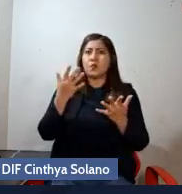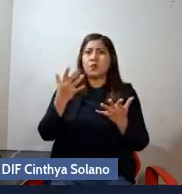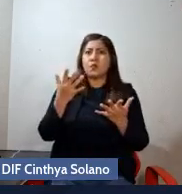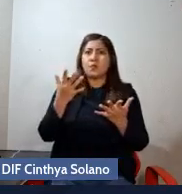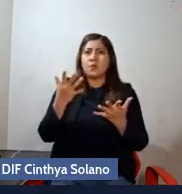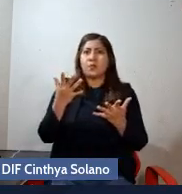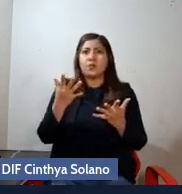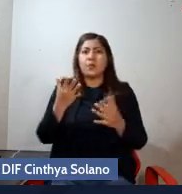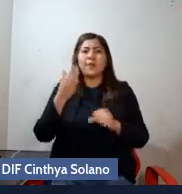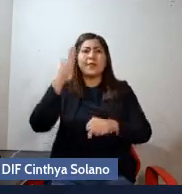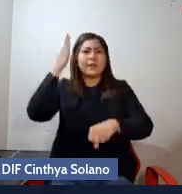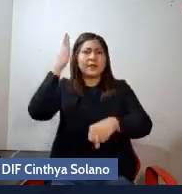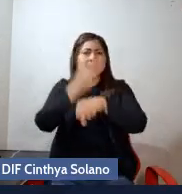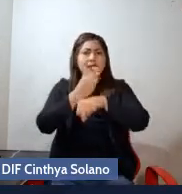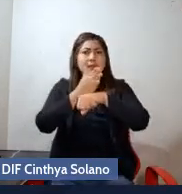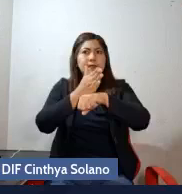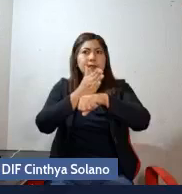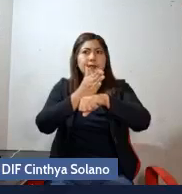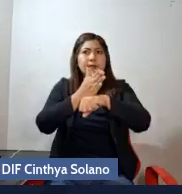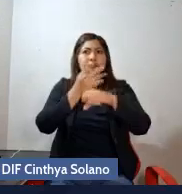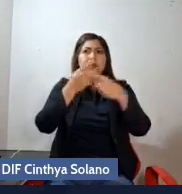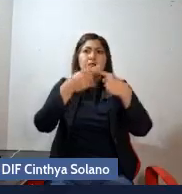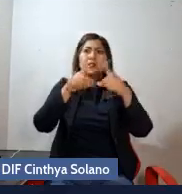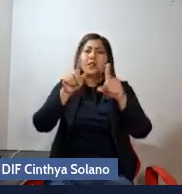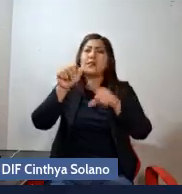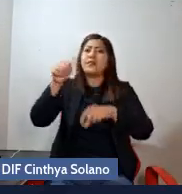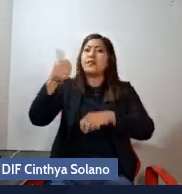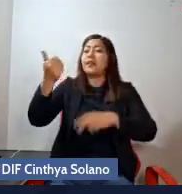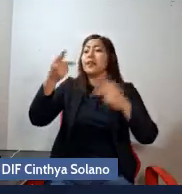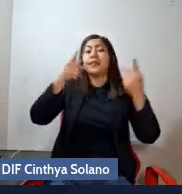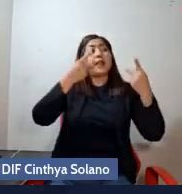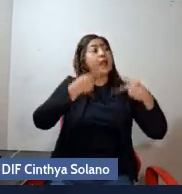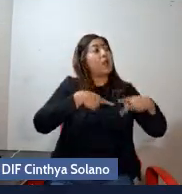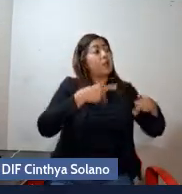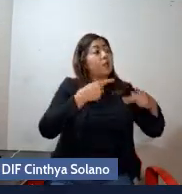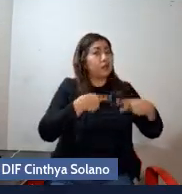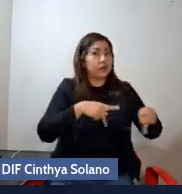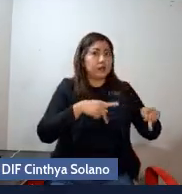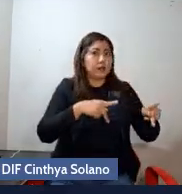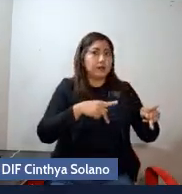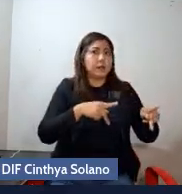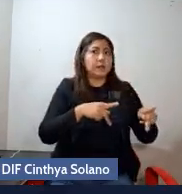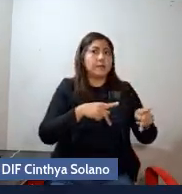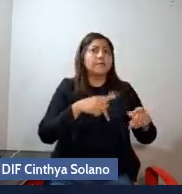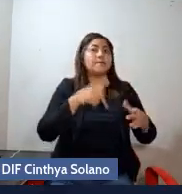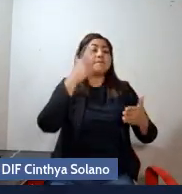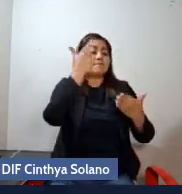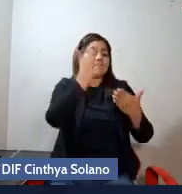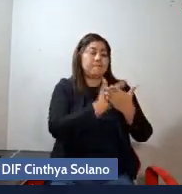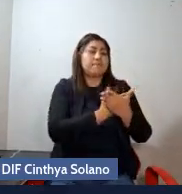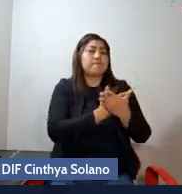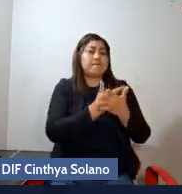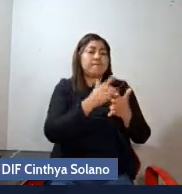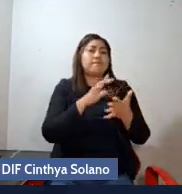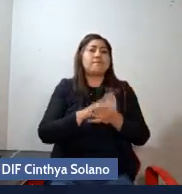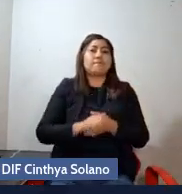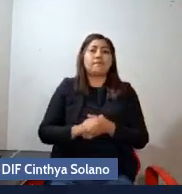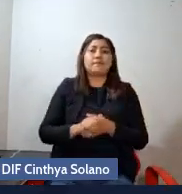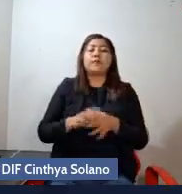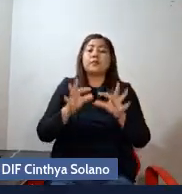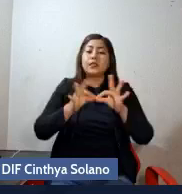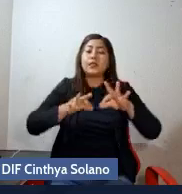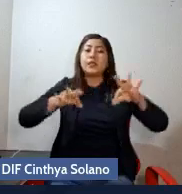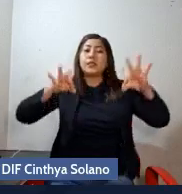las personas que lleguen a cometer ese mismo delito. Y también es importante recordar el día de hoy